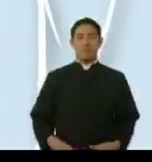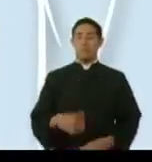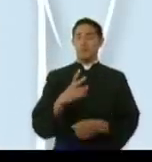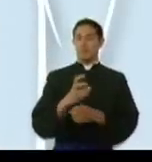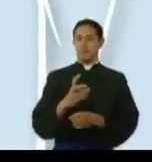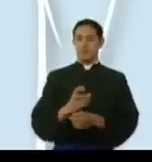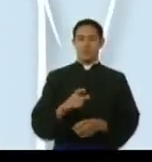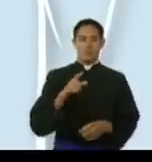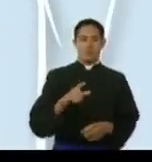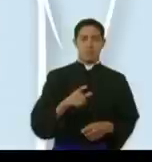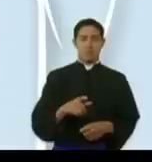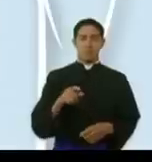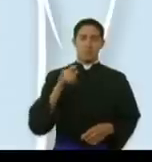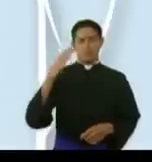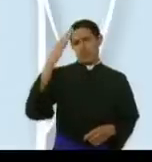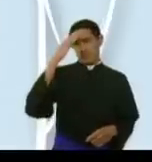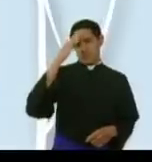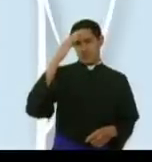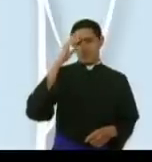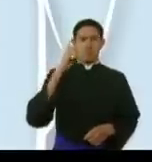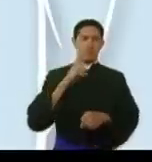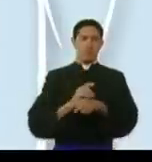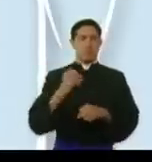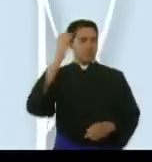reflexiones sobre el día de tu bautizo.